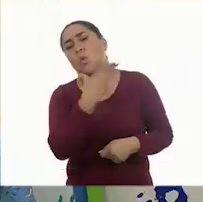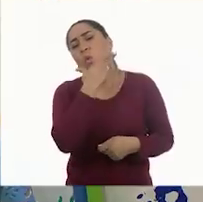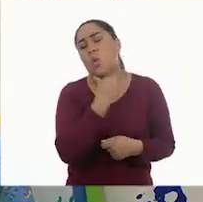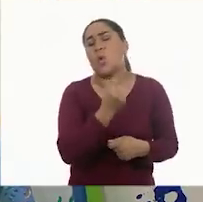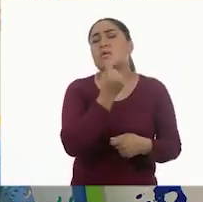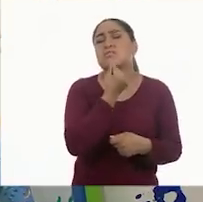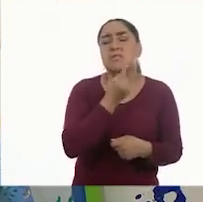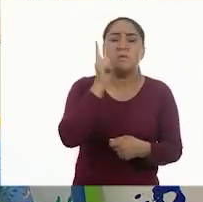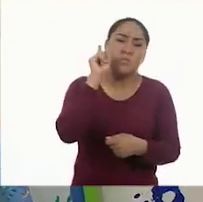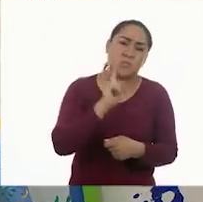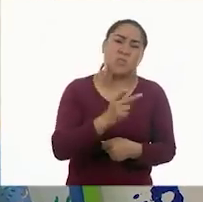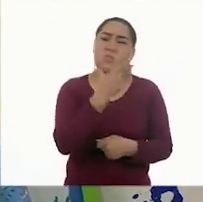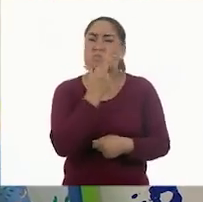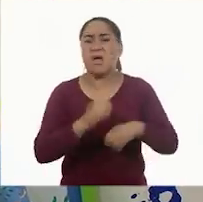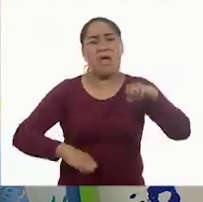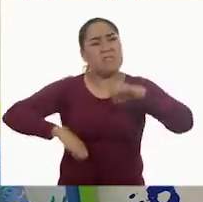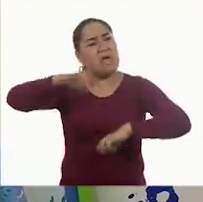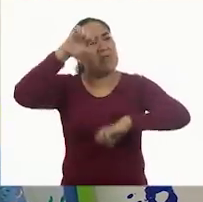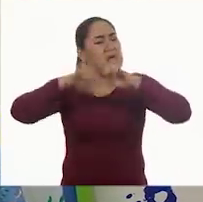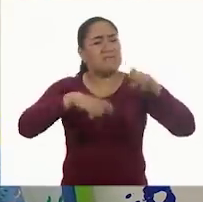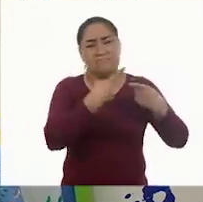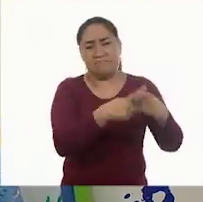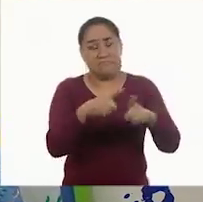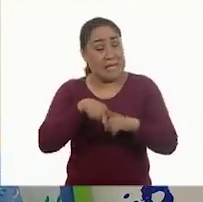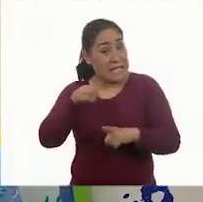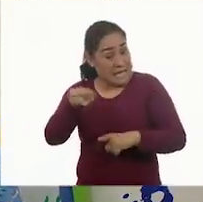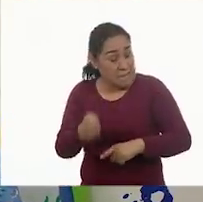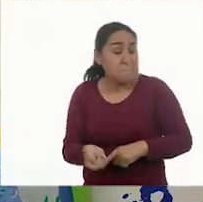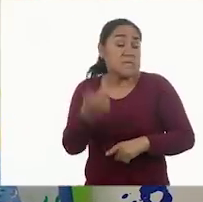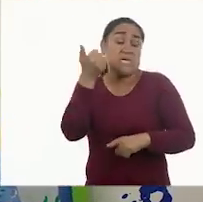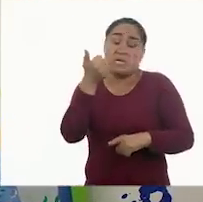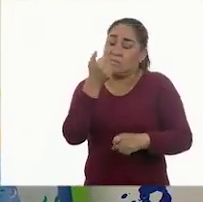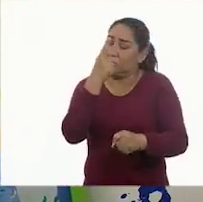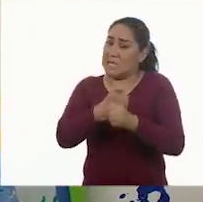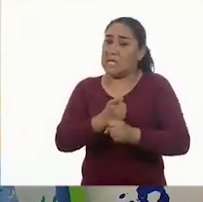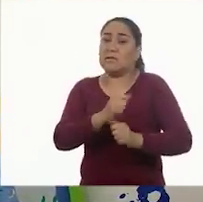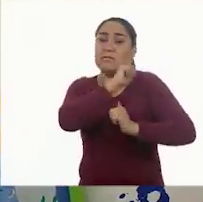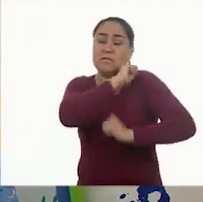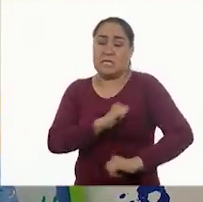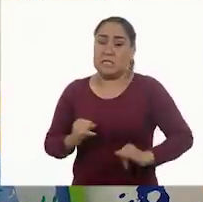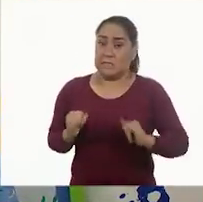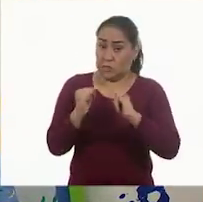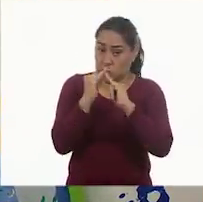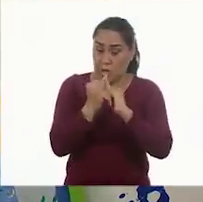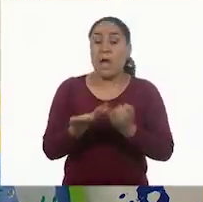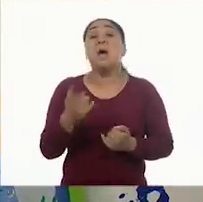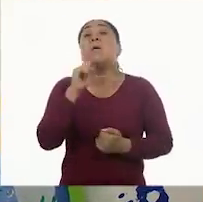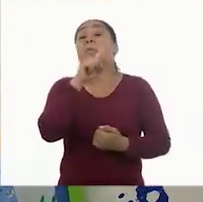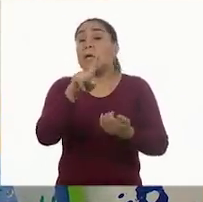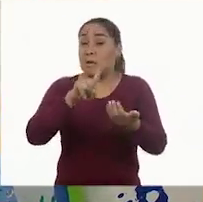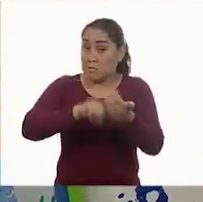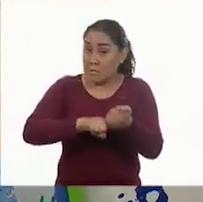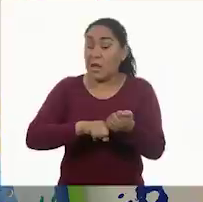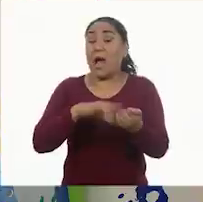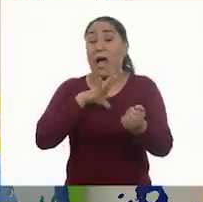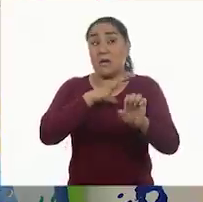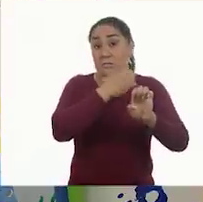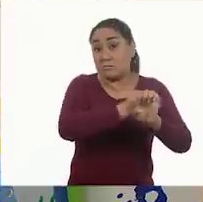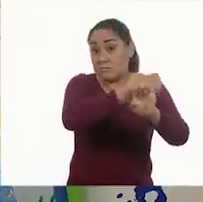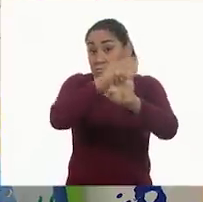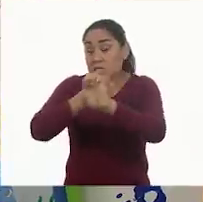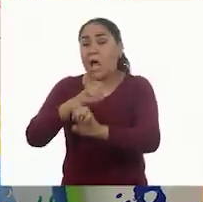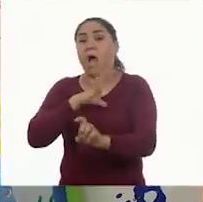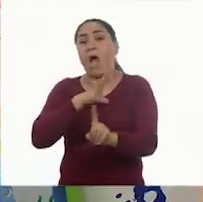y niñas de todas las edades. Esa es la primera institución. Pero también en nuestros estados hay una Comisión de Derechos